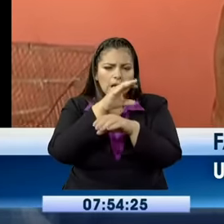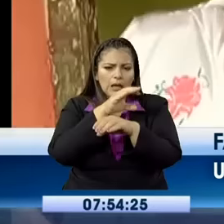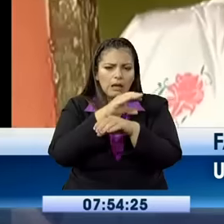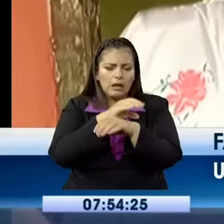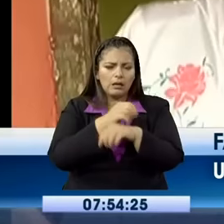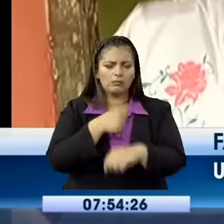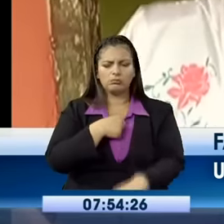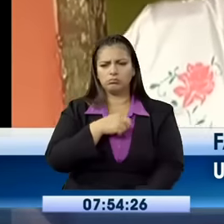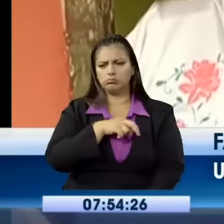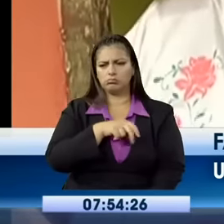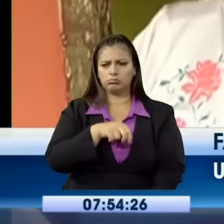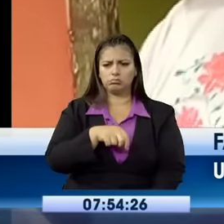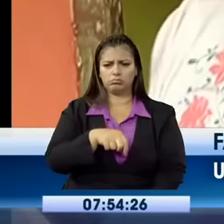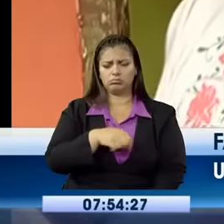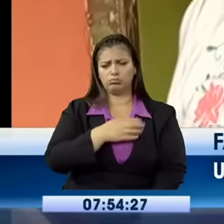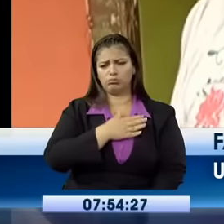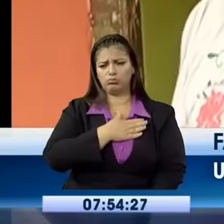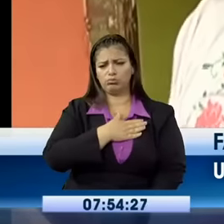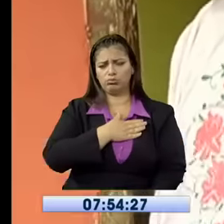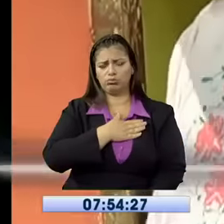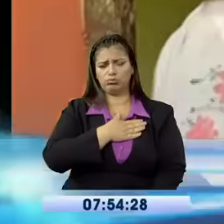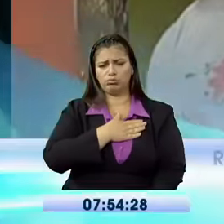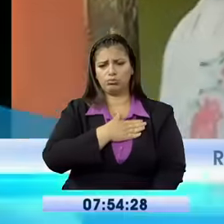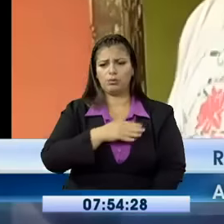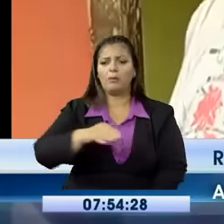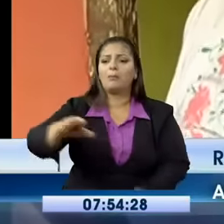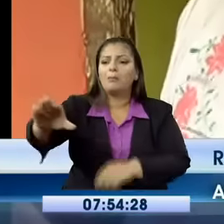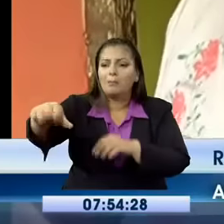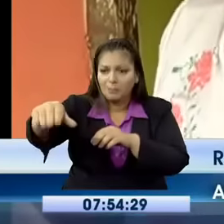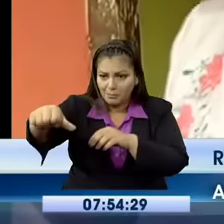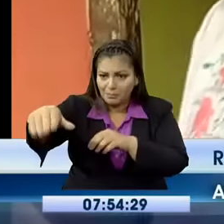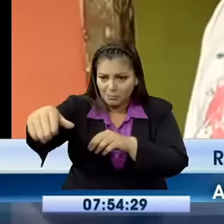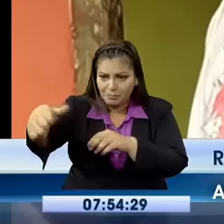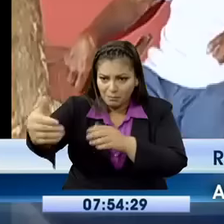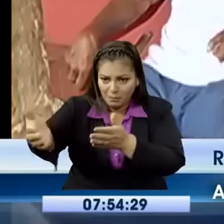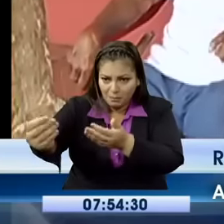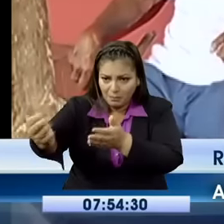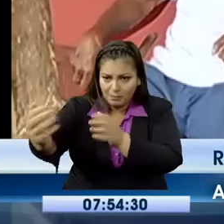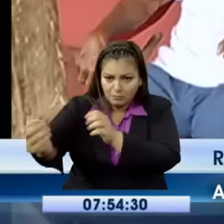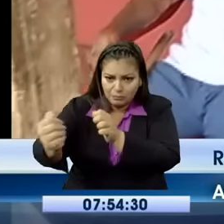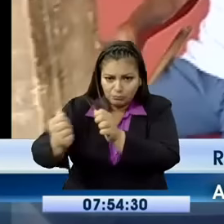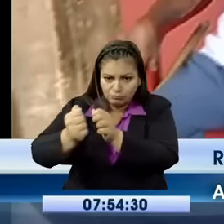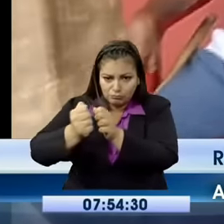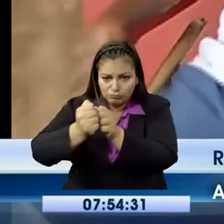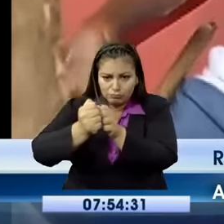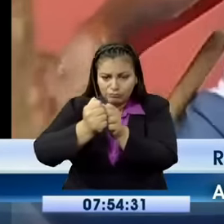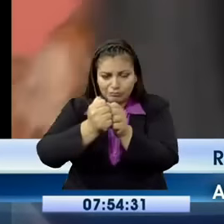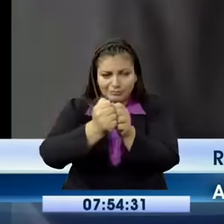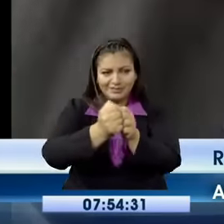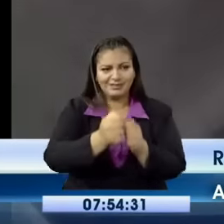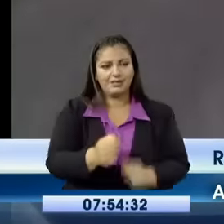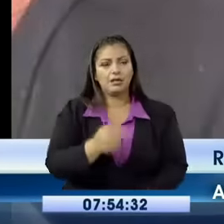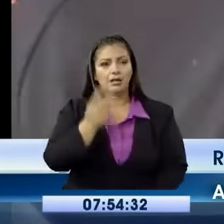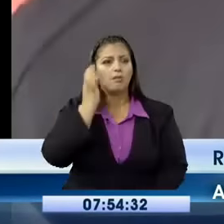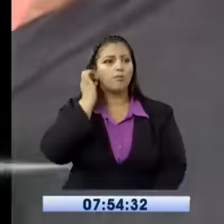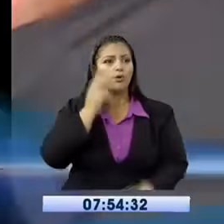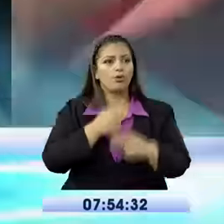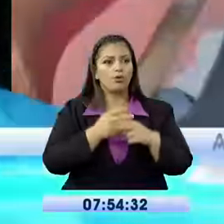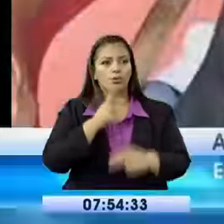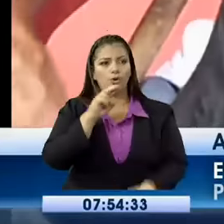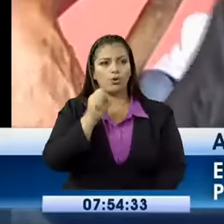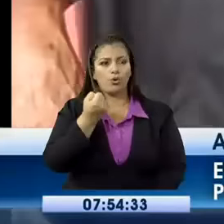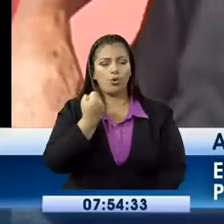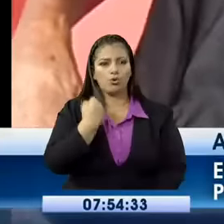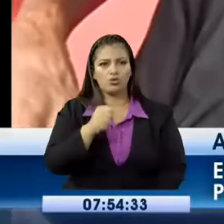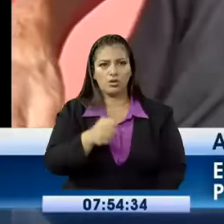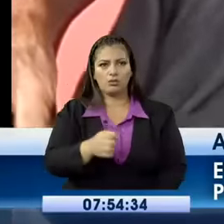traer yo lo voy a traer le hice un tendido y Aquí lo tengo Doña Rosa refiere que el adulto mayor vestía una